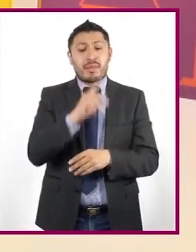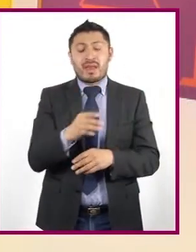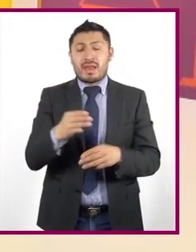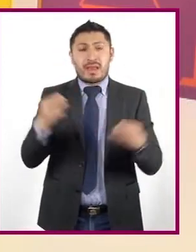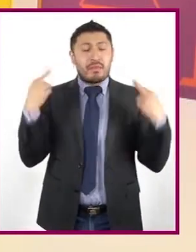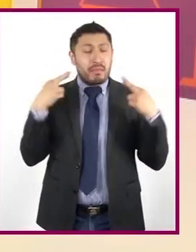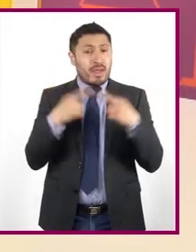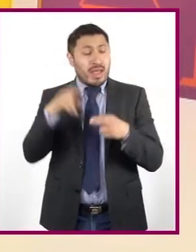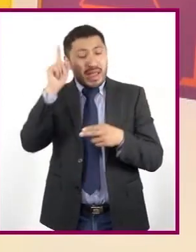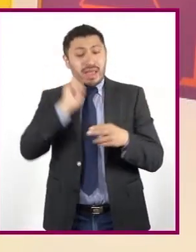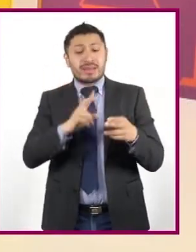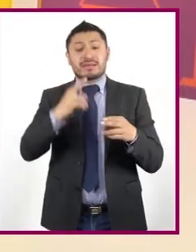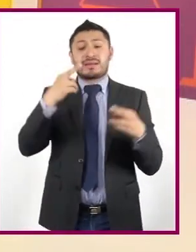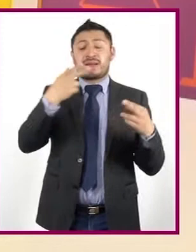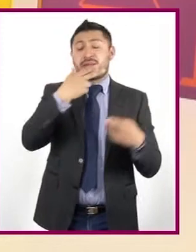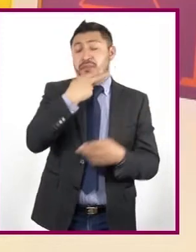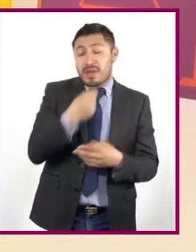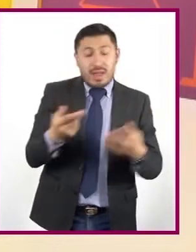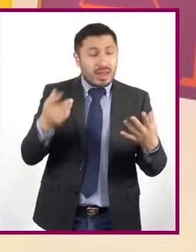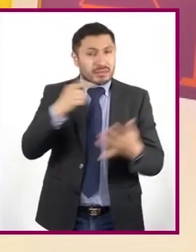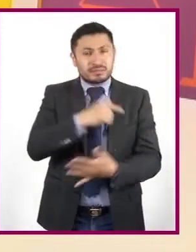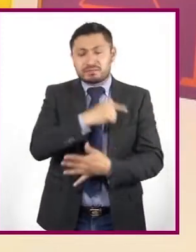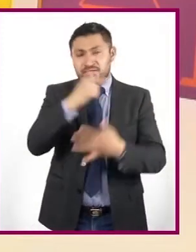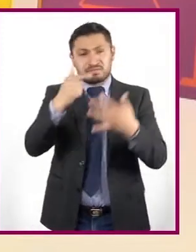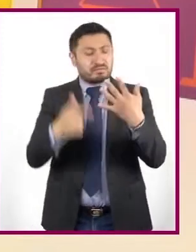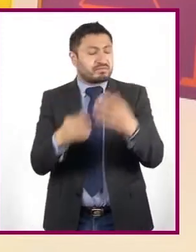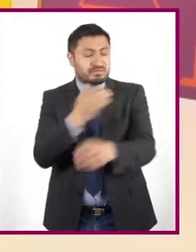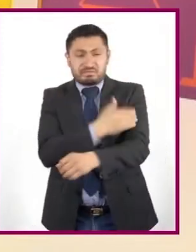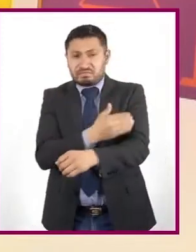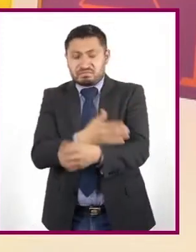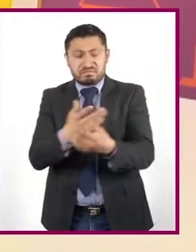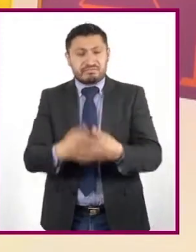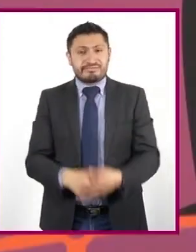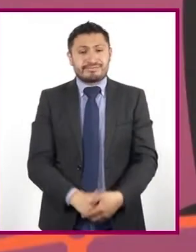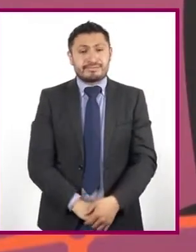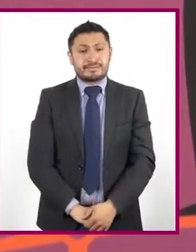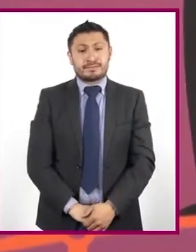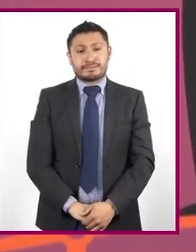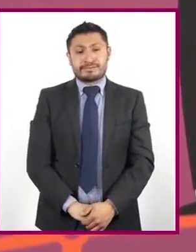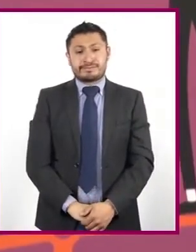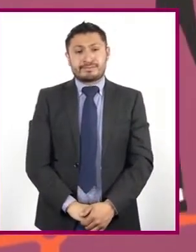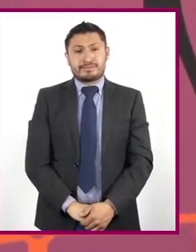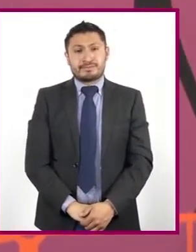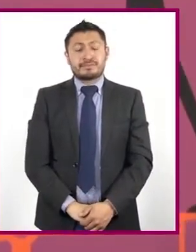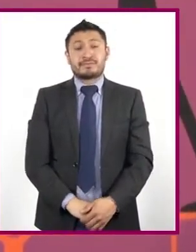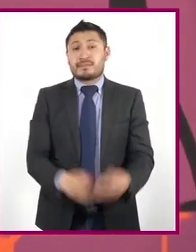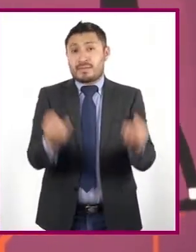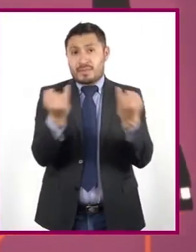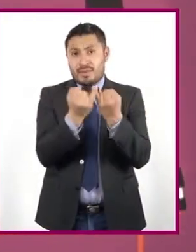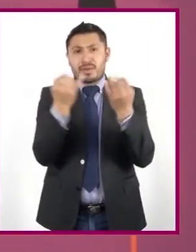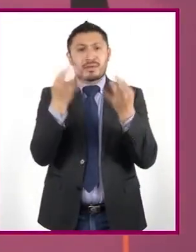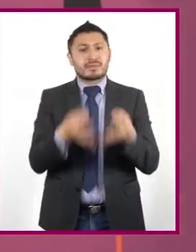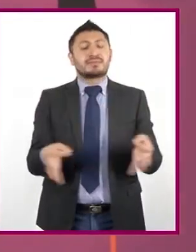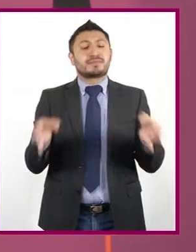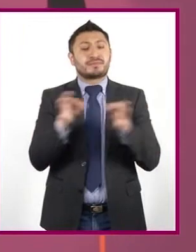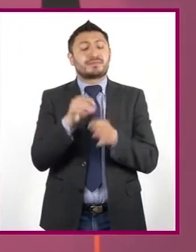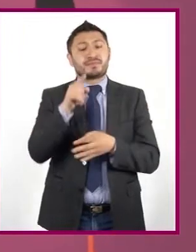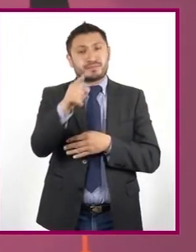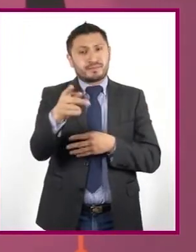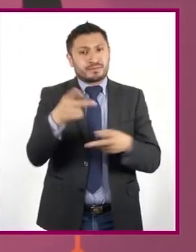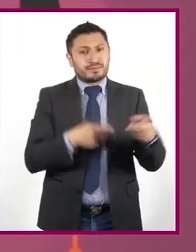maestra, maestro o con alguna o alguno de sus compañeros. También es importante que tengan a la